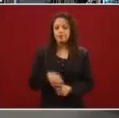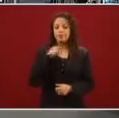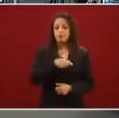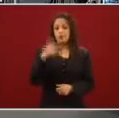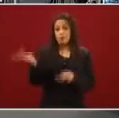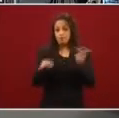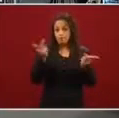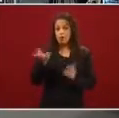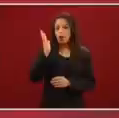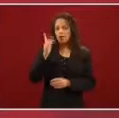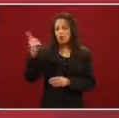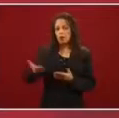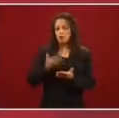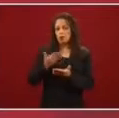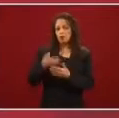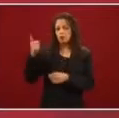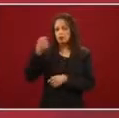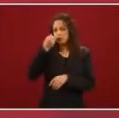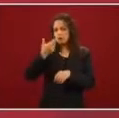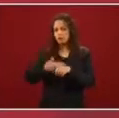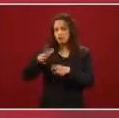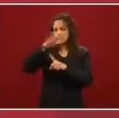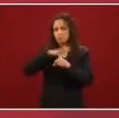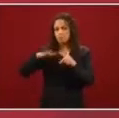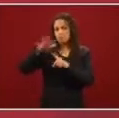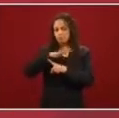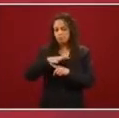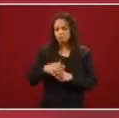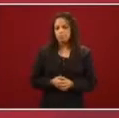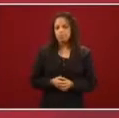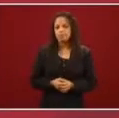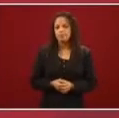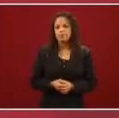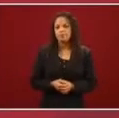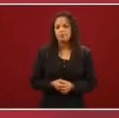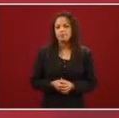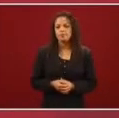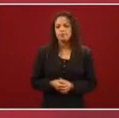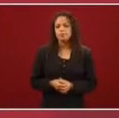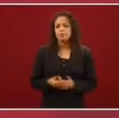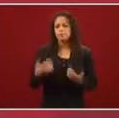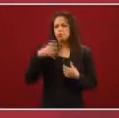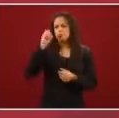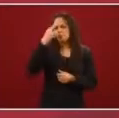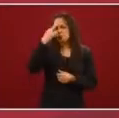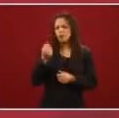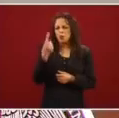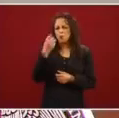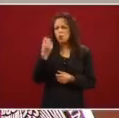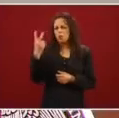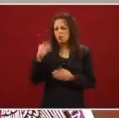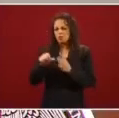platicando, es una propuesta del secretario de Medio Ambiente y Recursos Naturales que hizo pública desde hace tiempo, ahorita no recuerdo, 1 o 2